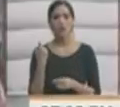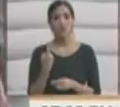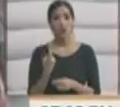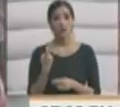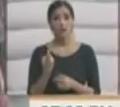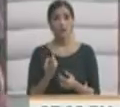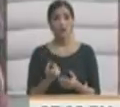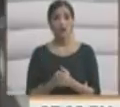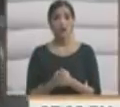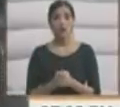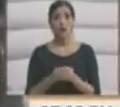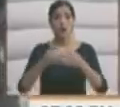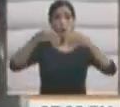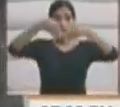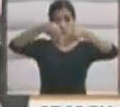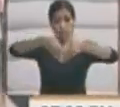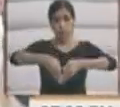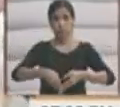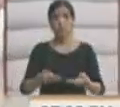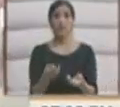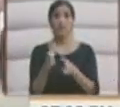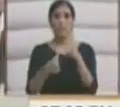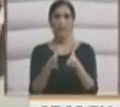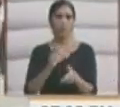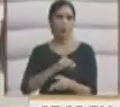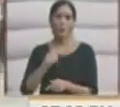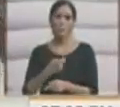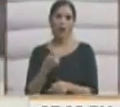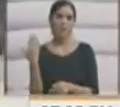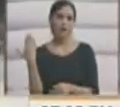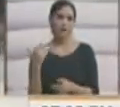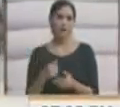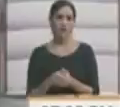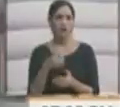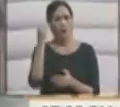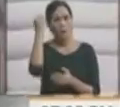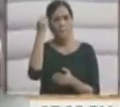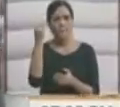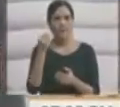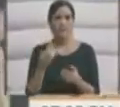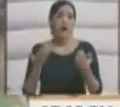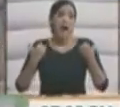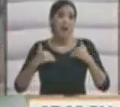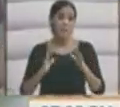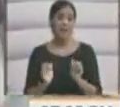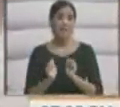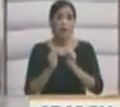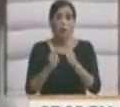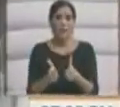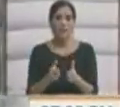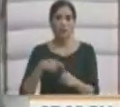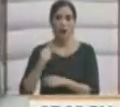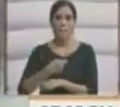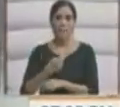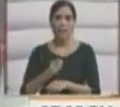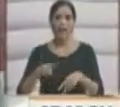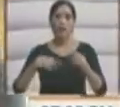metro es a causa de no pagar. ¿Qué cree usted que sería lo primero que deberían abordar apenas se comience a pagar la nueva